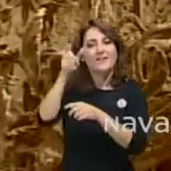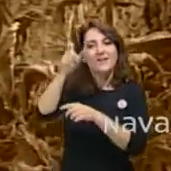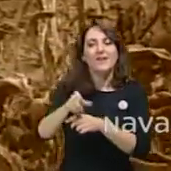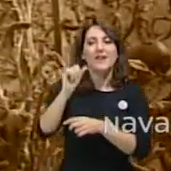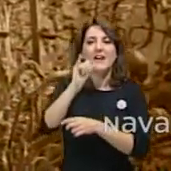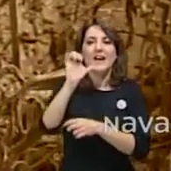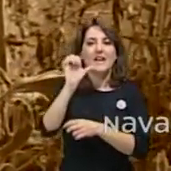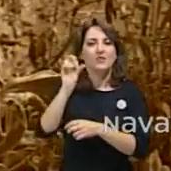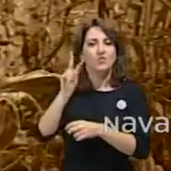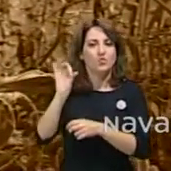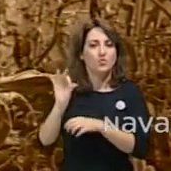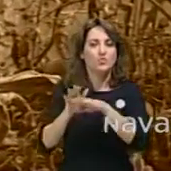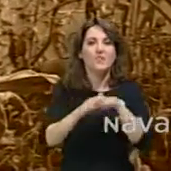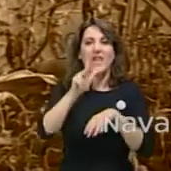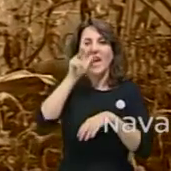que contar.